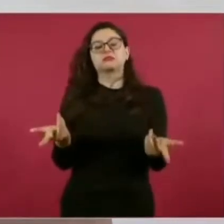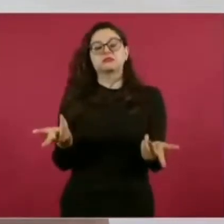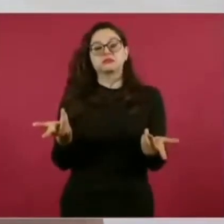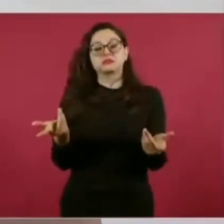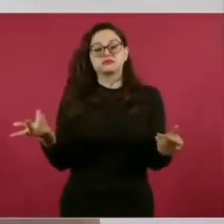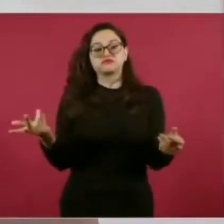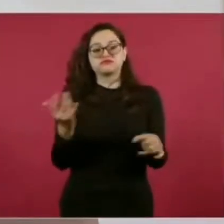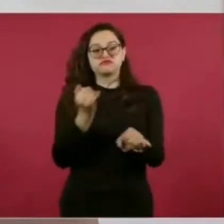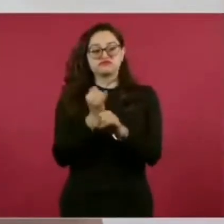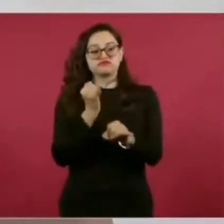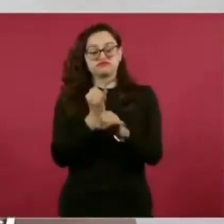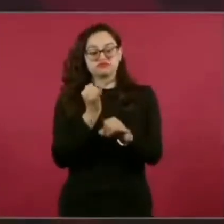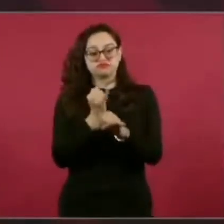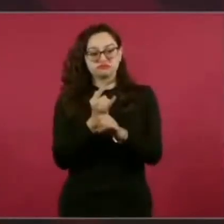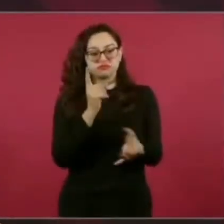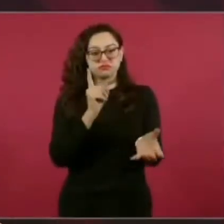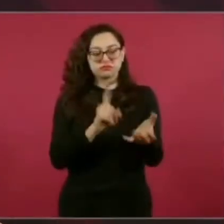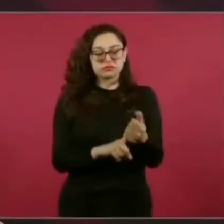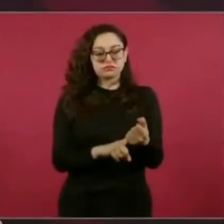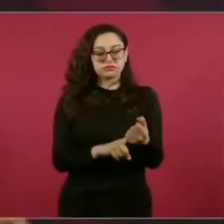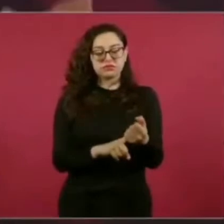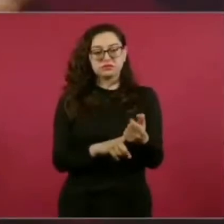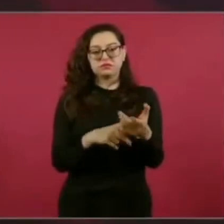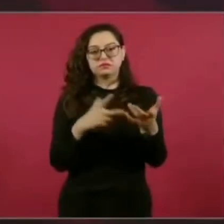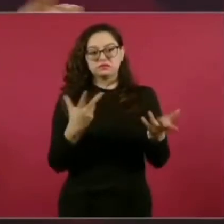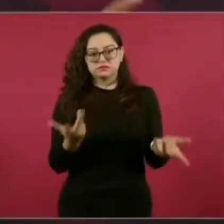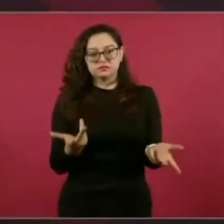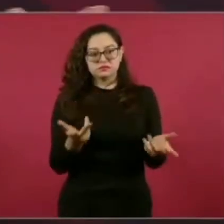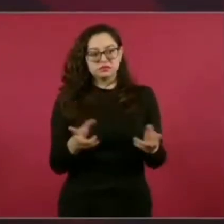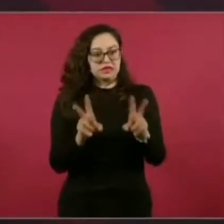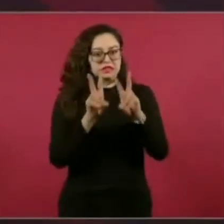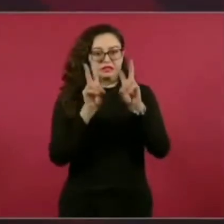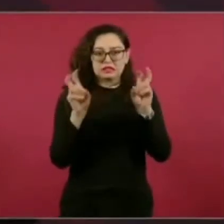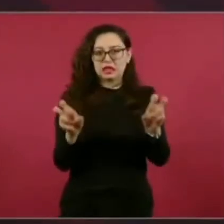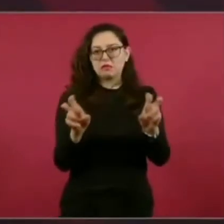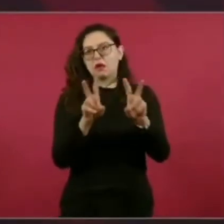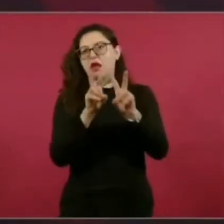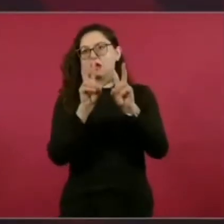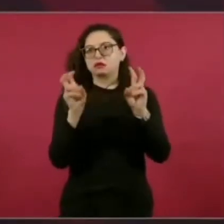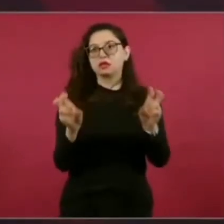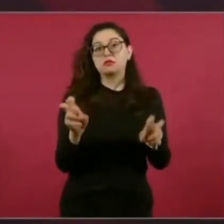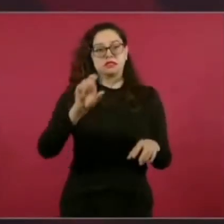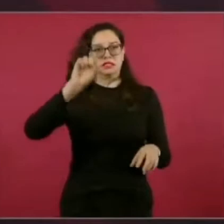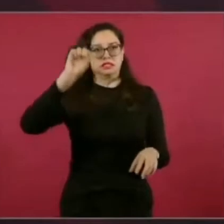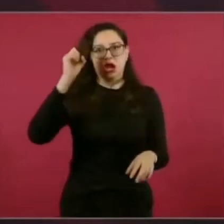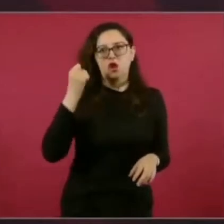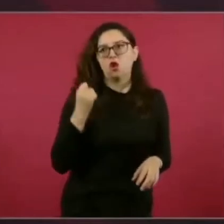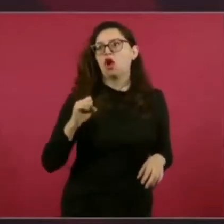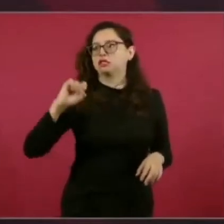y las redes sociales, y tienen el tema de Sinaloa,